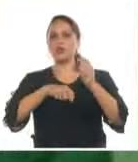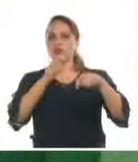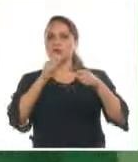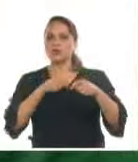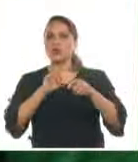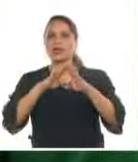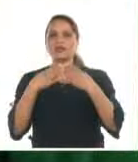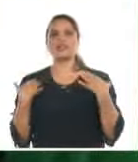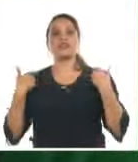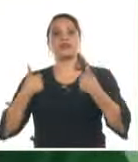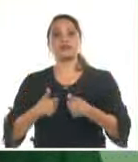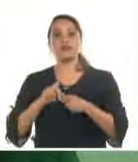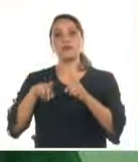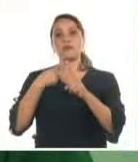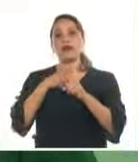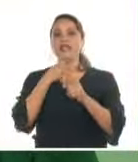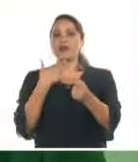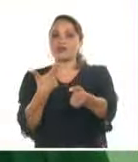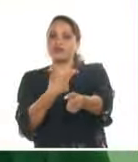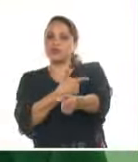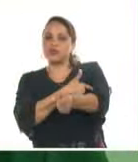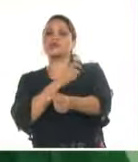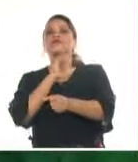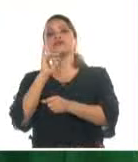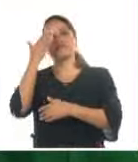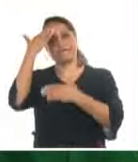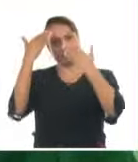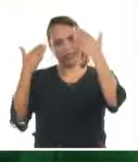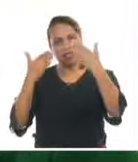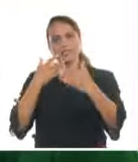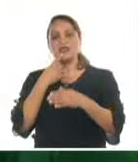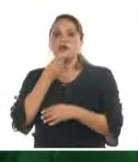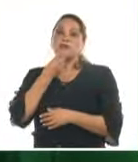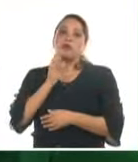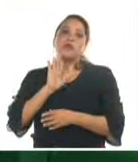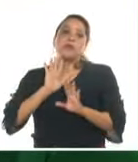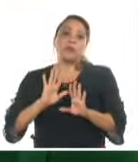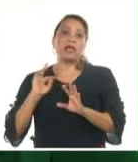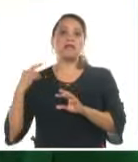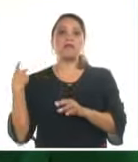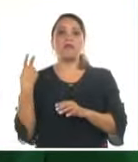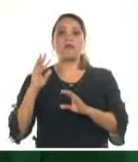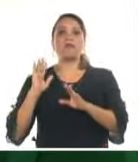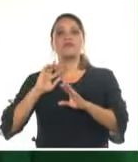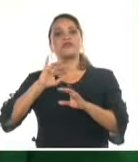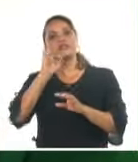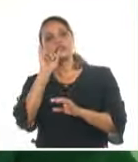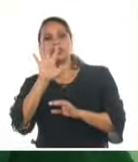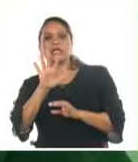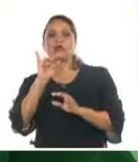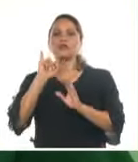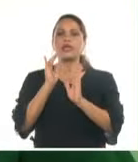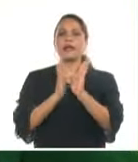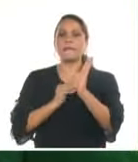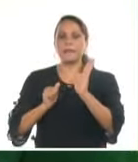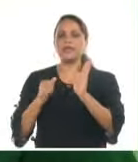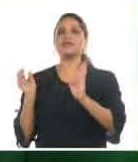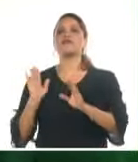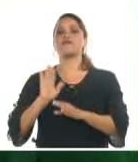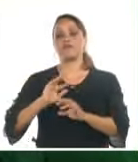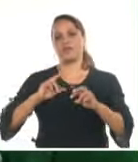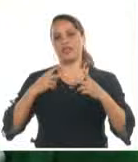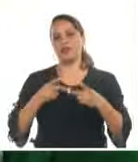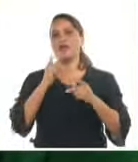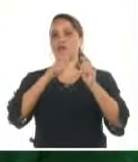dirección y los anestesiólogos. Podemos esperar volver en 5 o 6 meses más para repetir este tipo